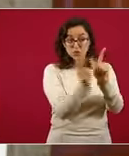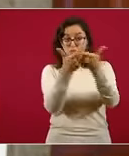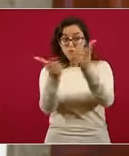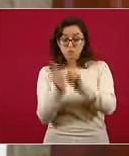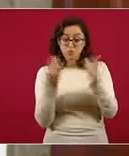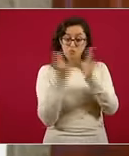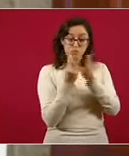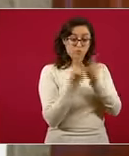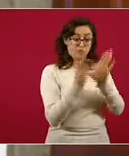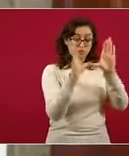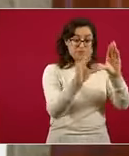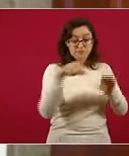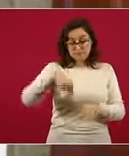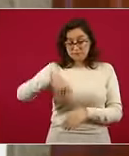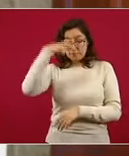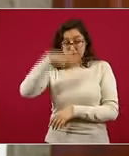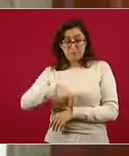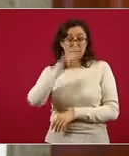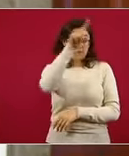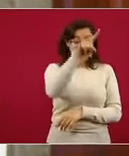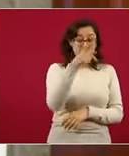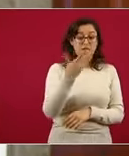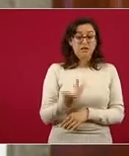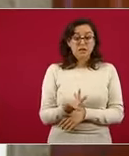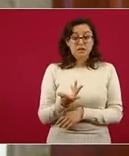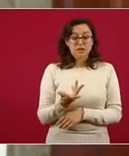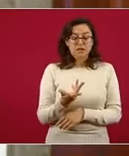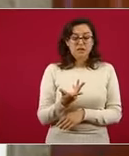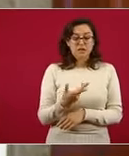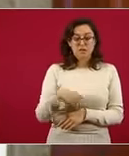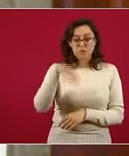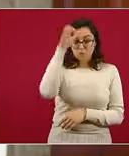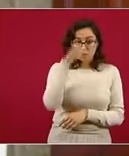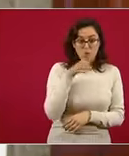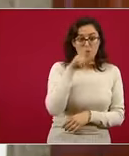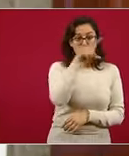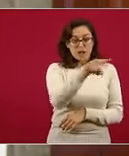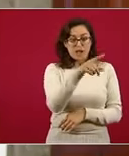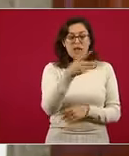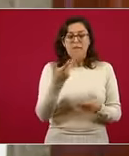eran México y Coahuila, donde iban a empezar. Ciudad de México. Ciudad de México, ok.